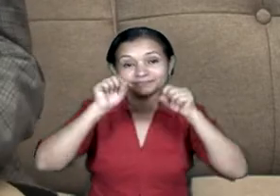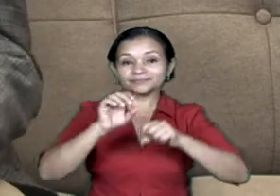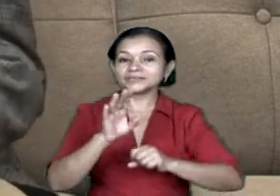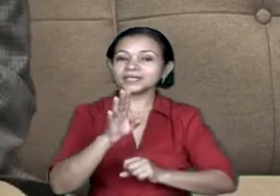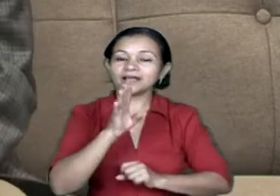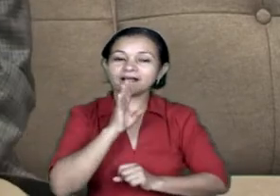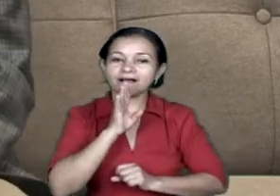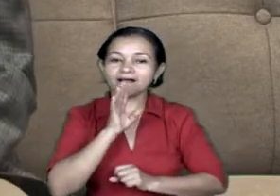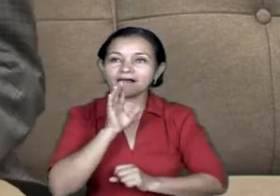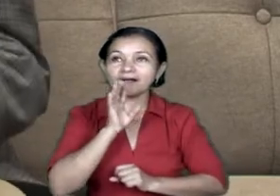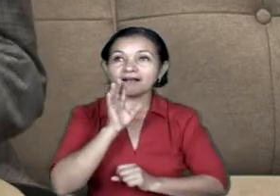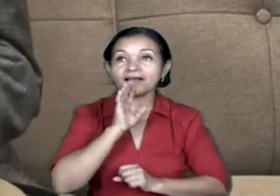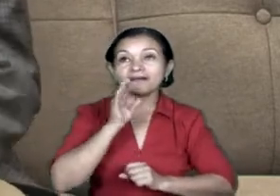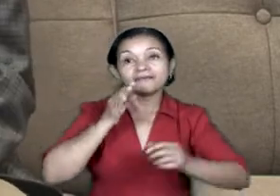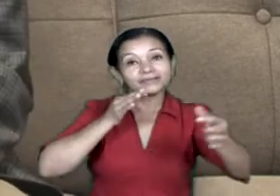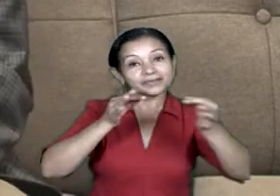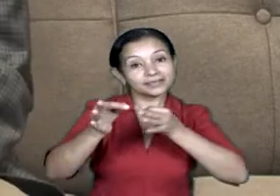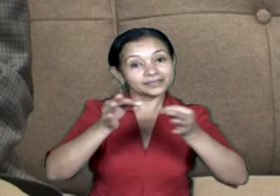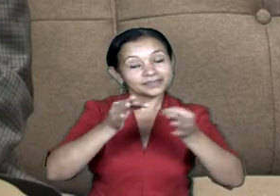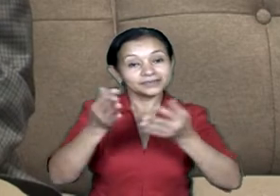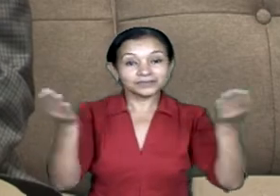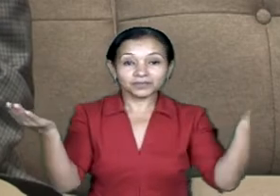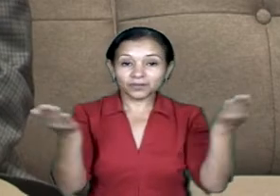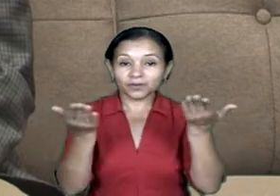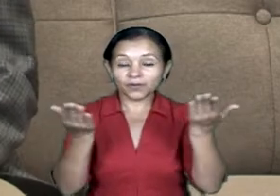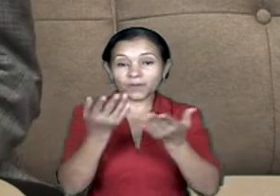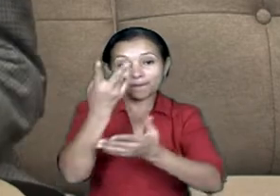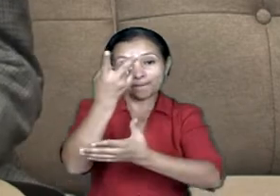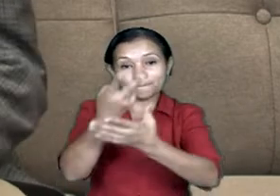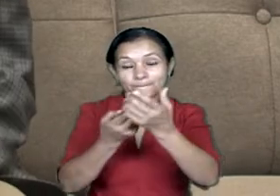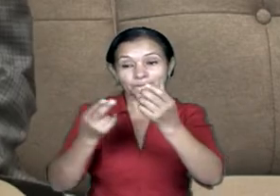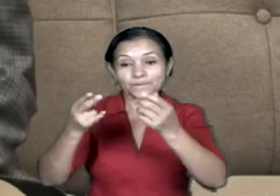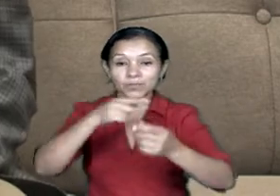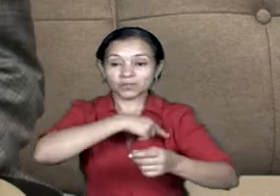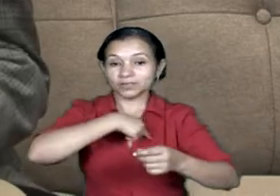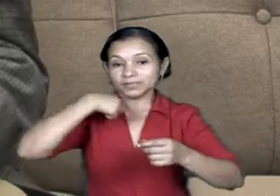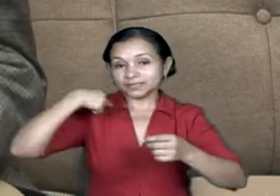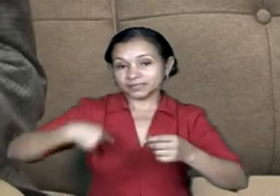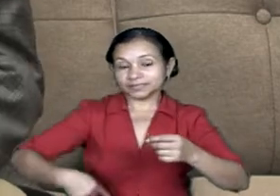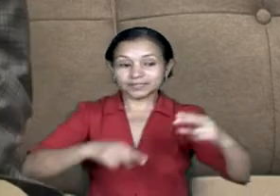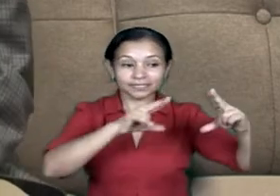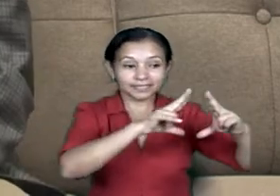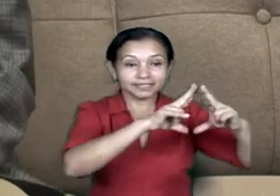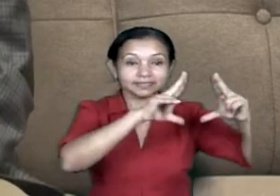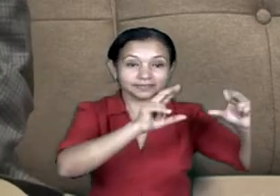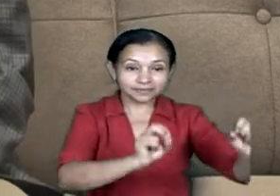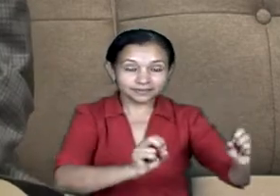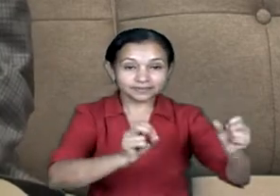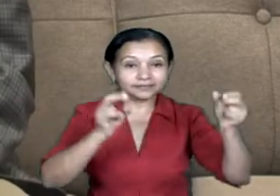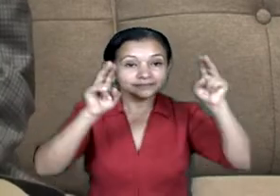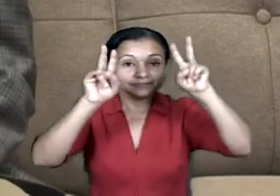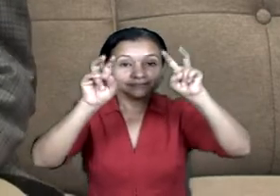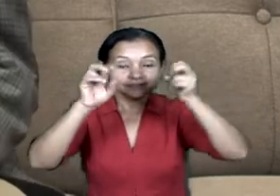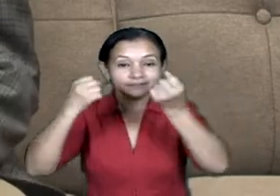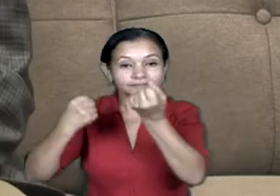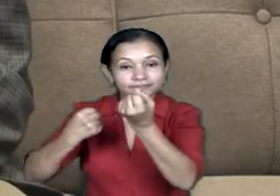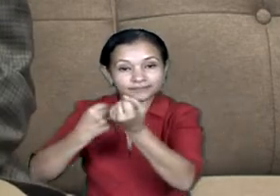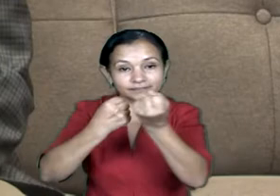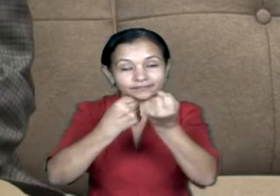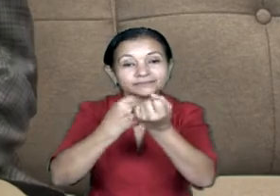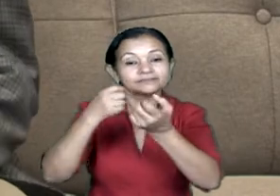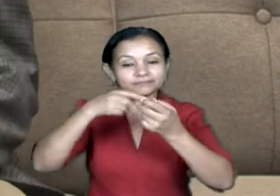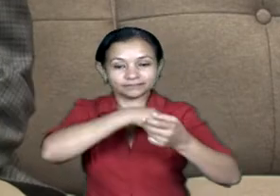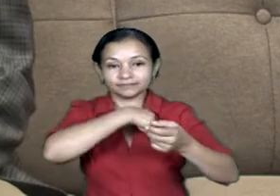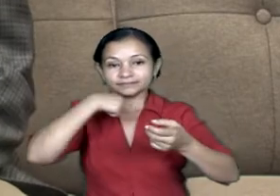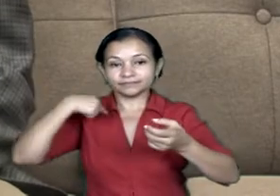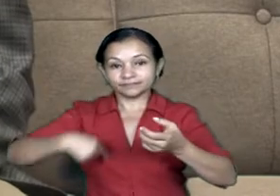hablar un poco sobre las relaciones entre nuestros dos países, también algunos aspectos de cooperación bilateral, ¿no?, y